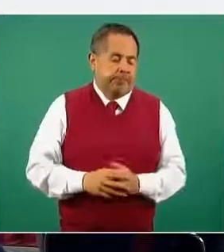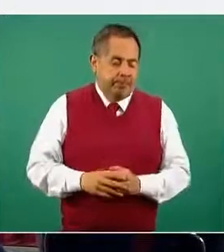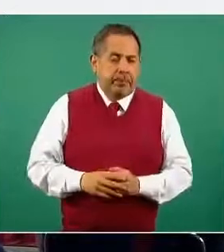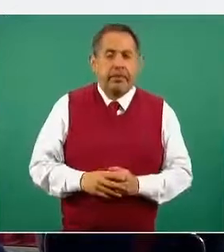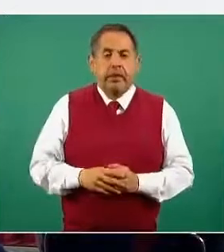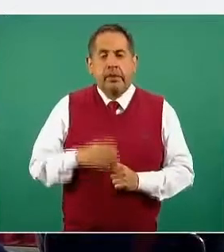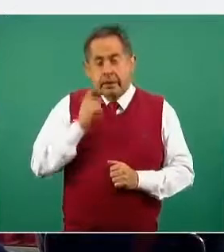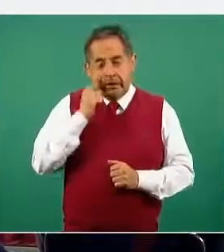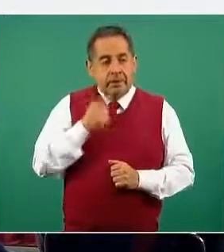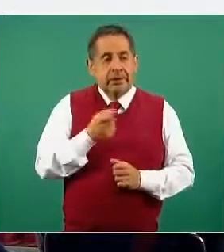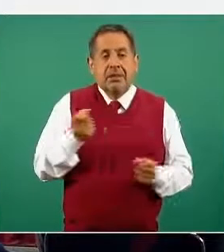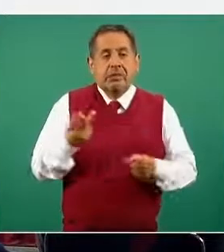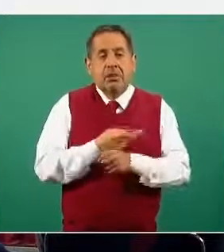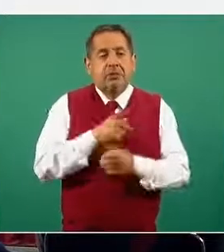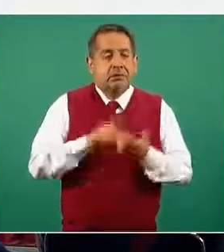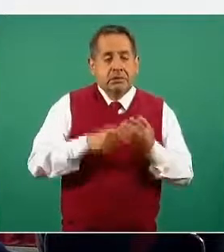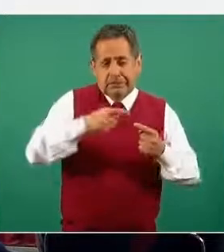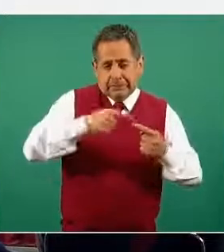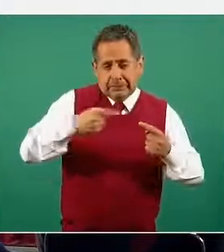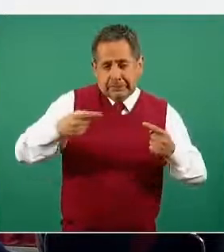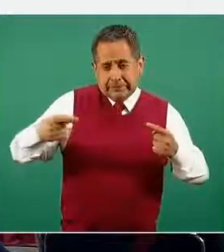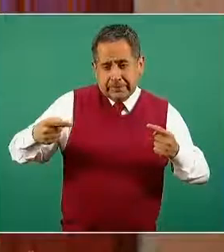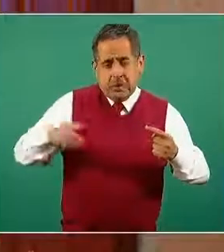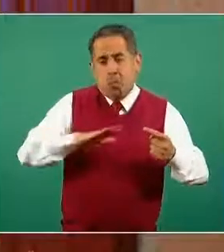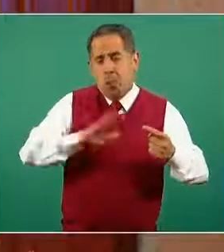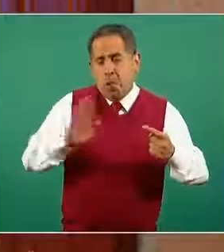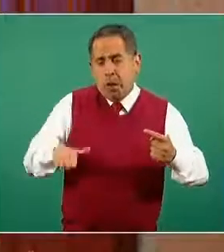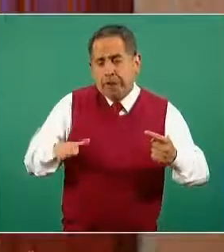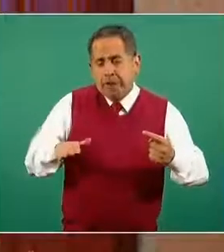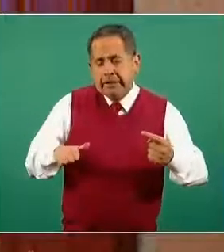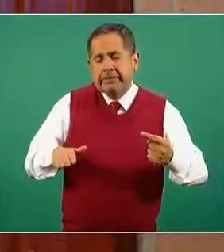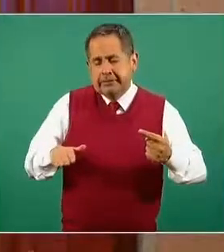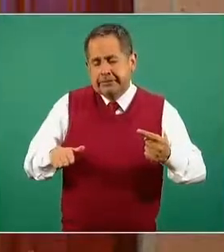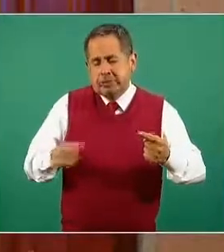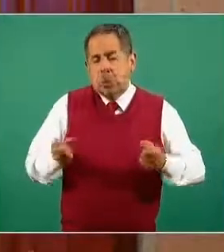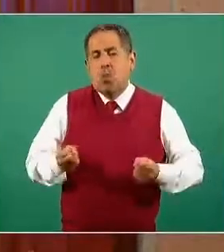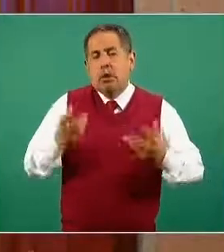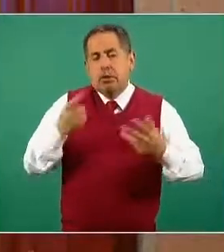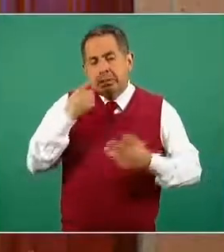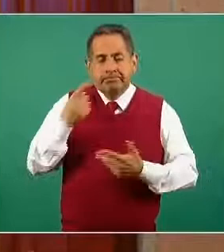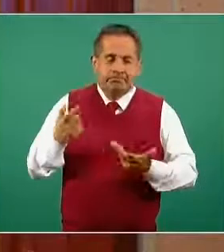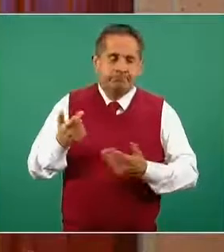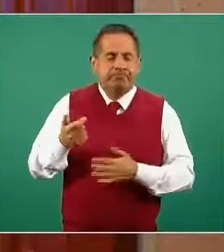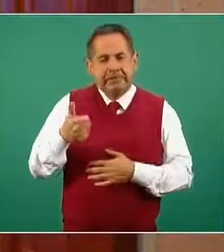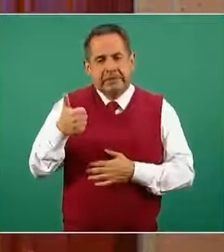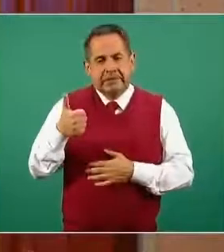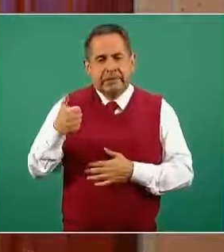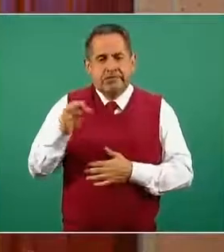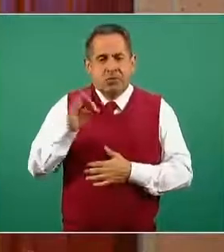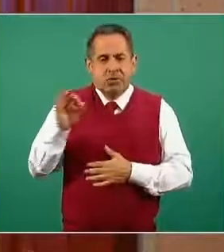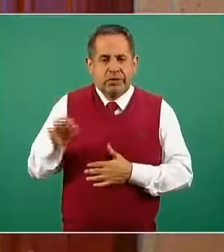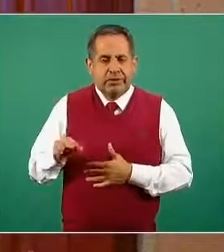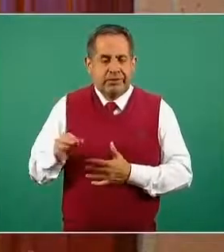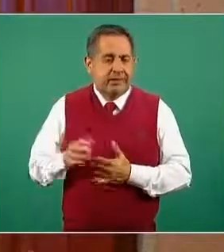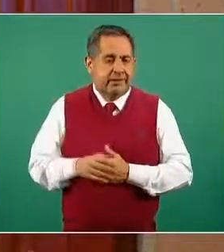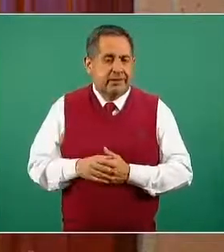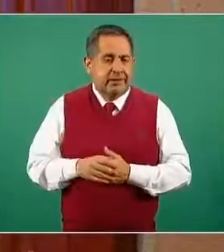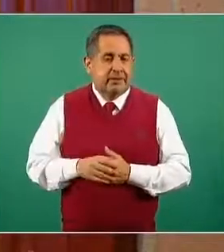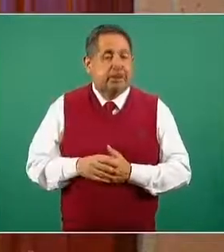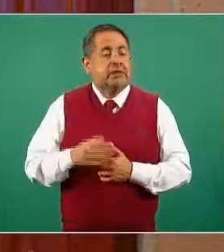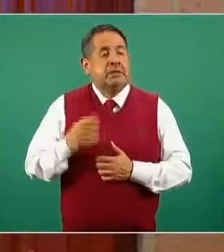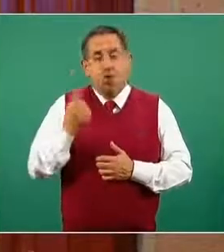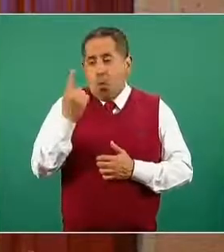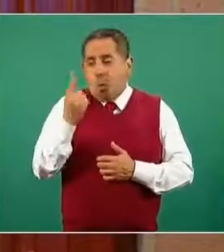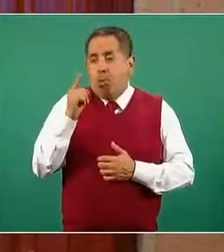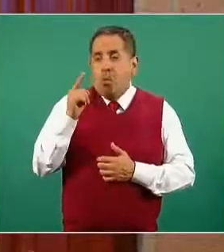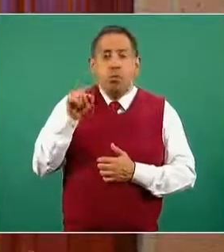letalidad. Continúa siendo el mismo porcentaje para efectos de esta semana, seis por ciento, y continúa la reducción de